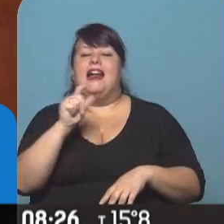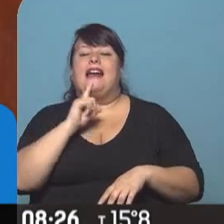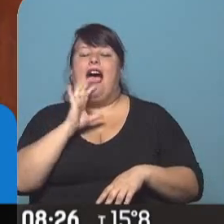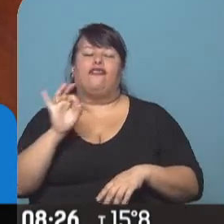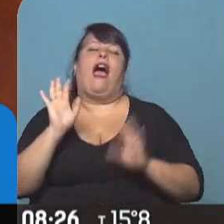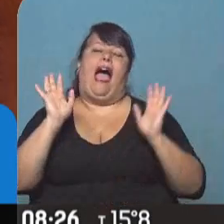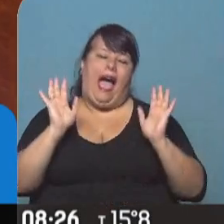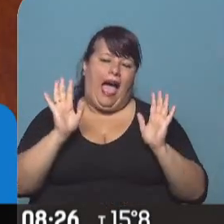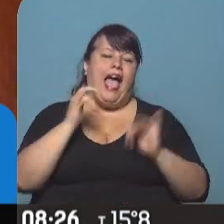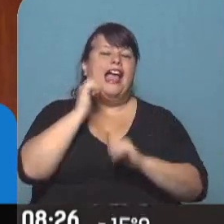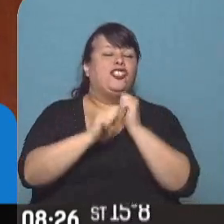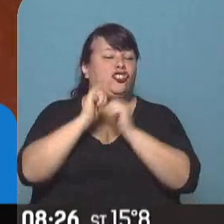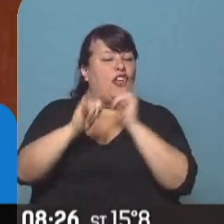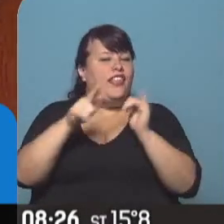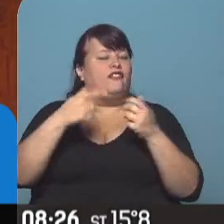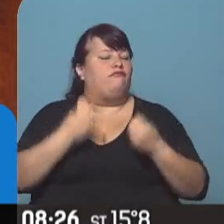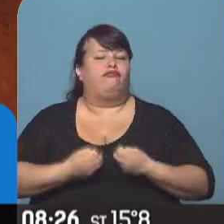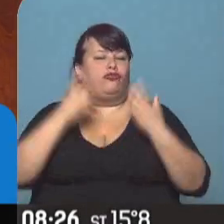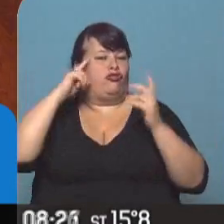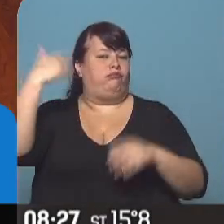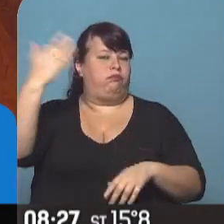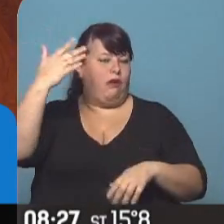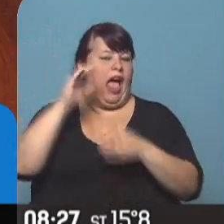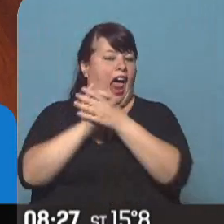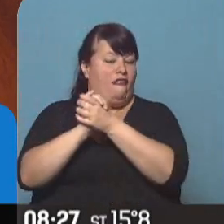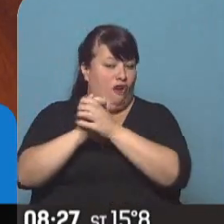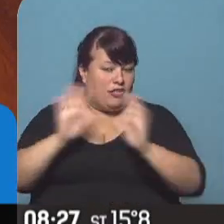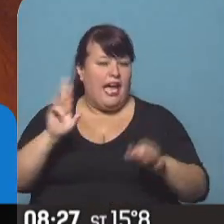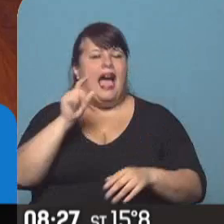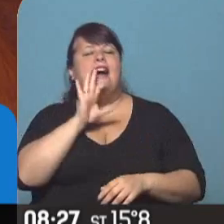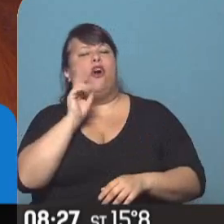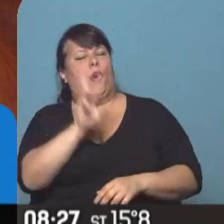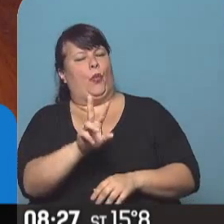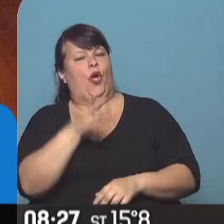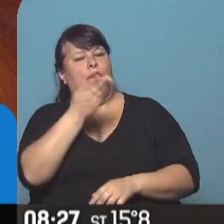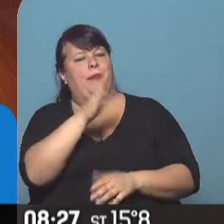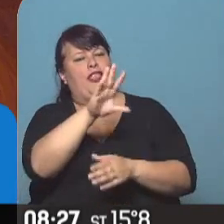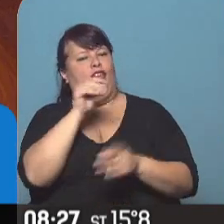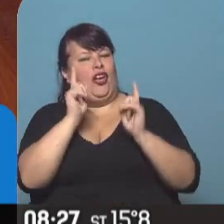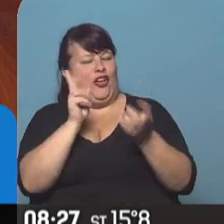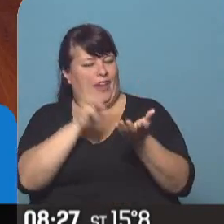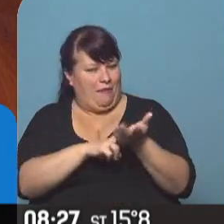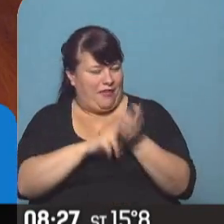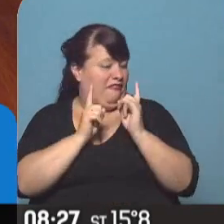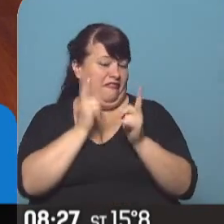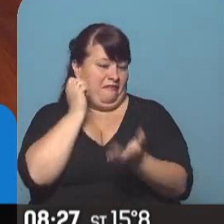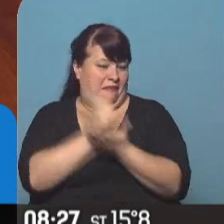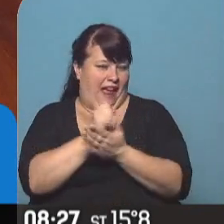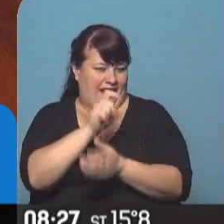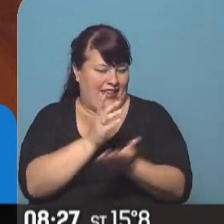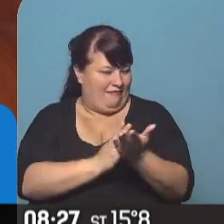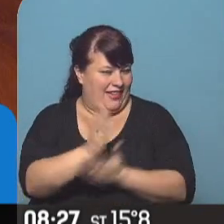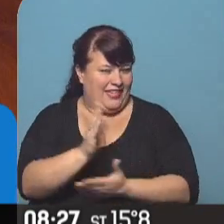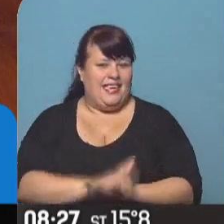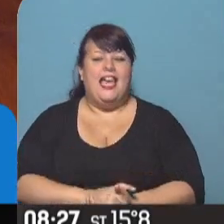agarra tras la leyenda cuenta que él lo hizo espontáneamente en una actual fonsín y que luego lo vio y le pidió que lo repitiera novia y ahí quedó y